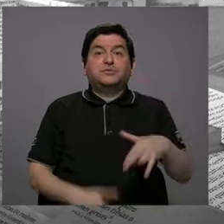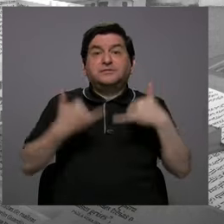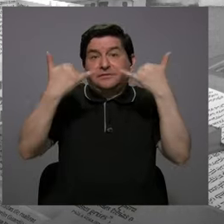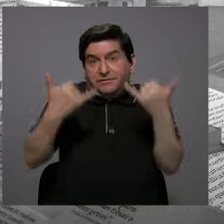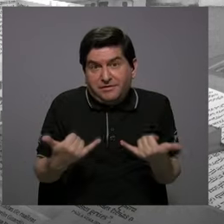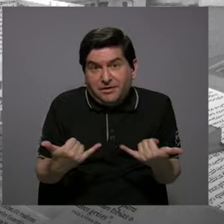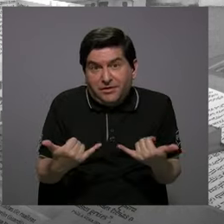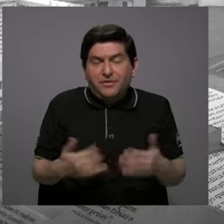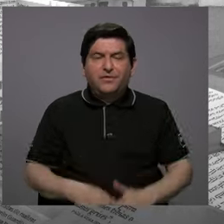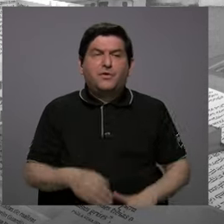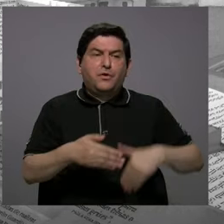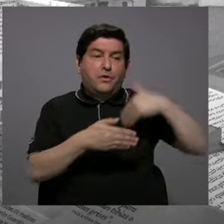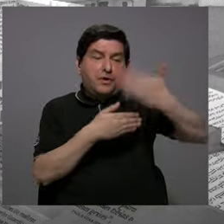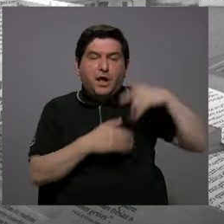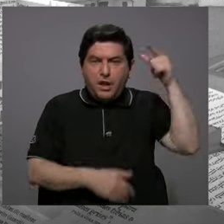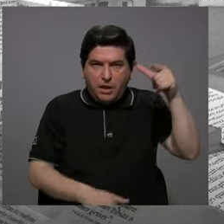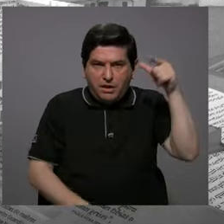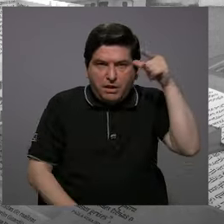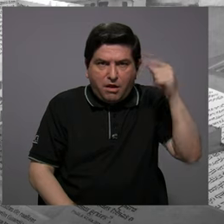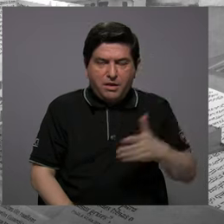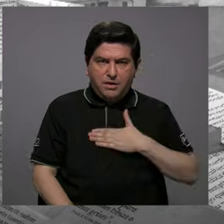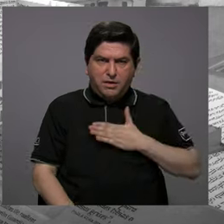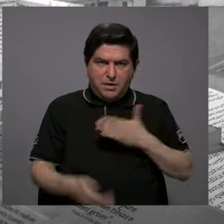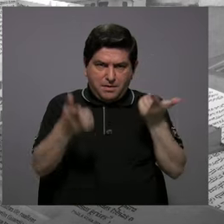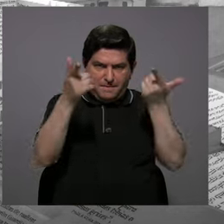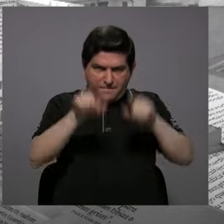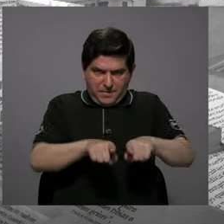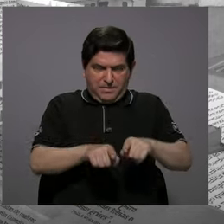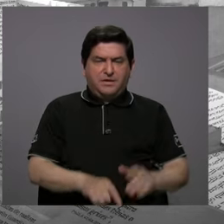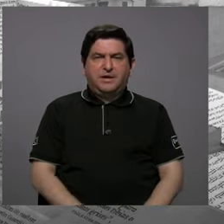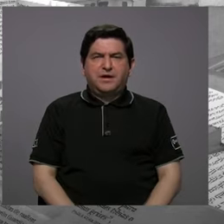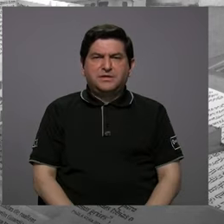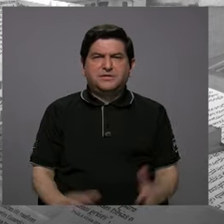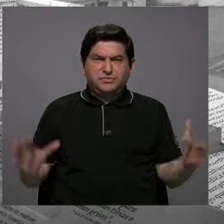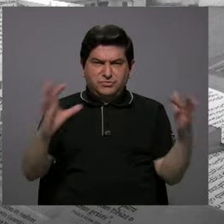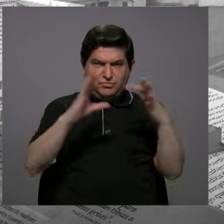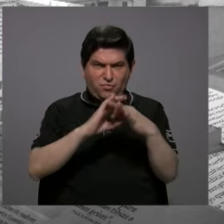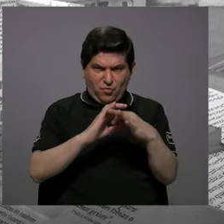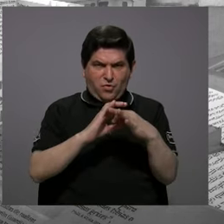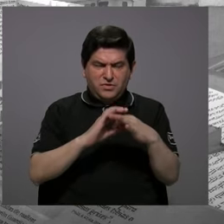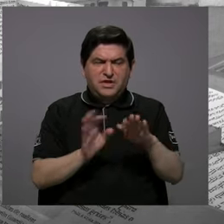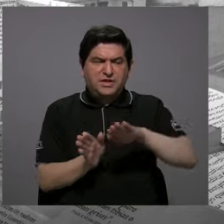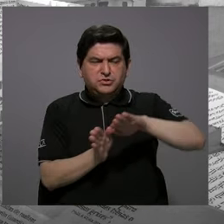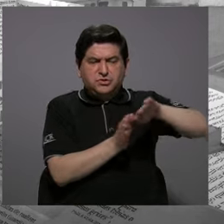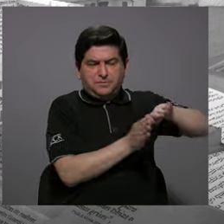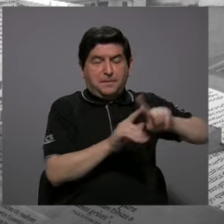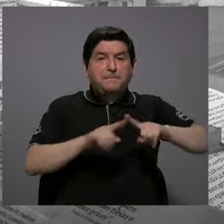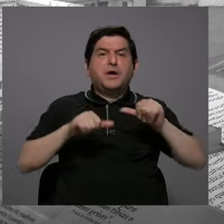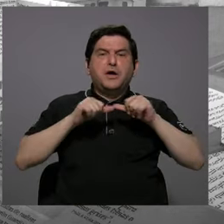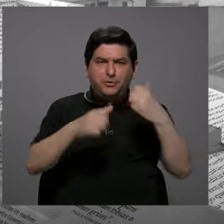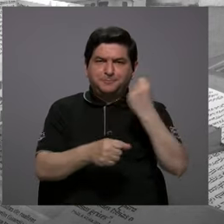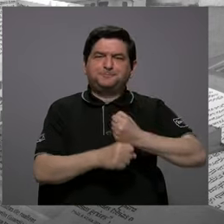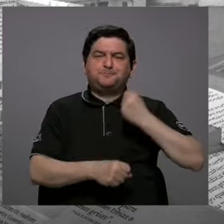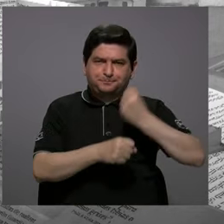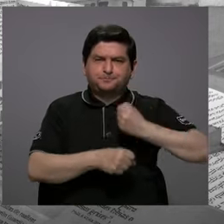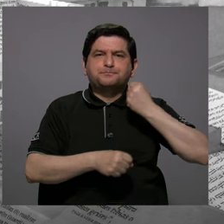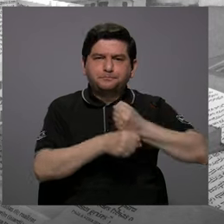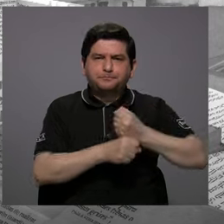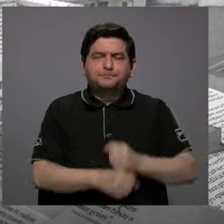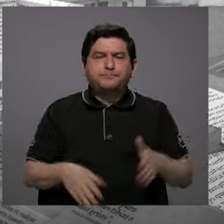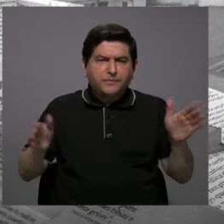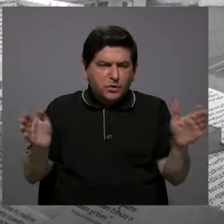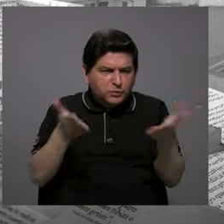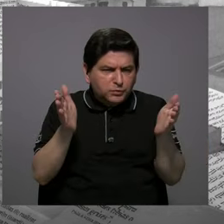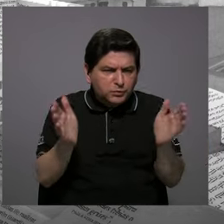Rica después obviamente bueno en mi caso dejé la coordinación Pero sigo trabajando eh sigo